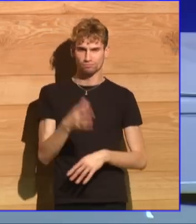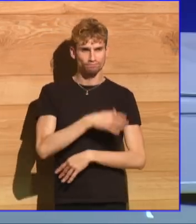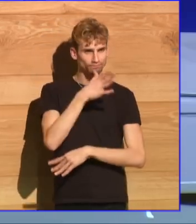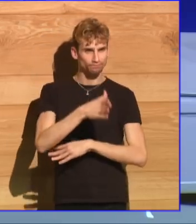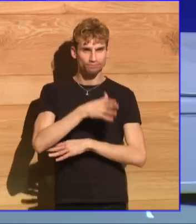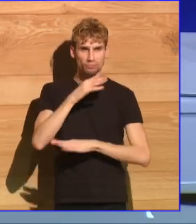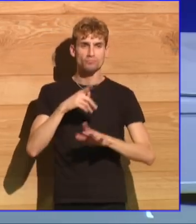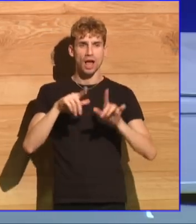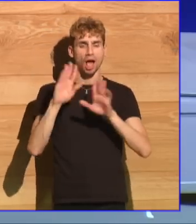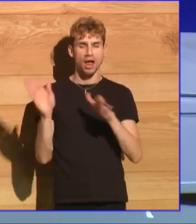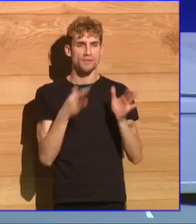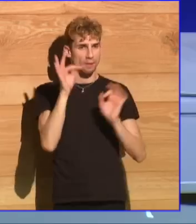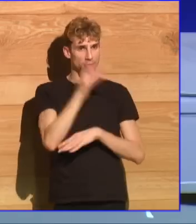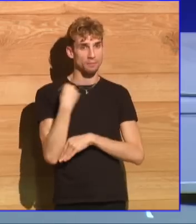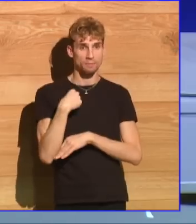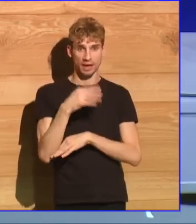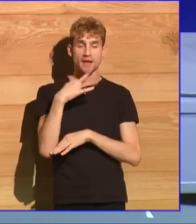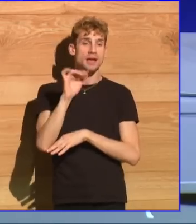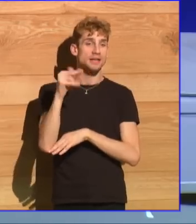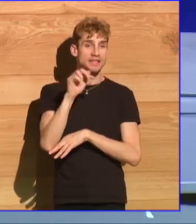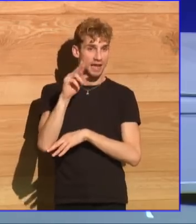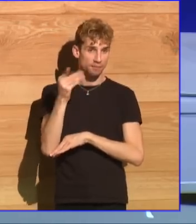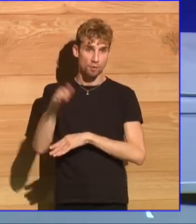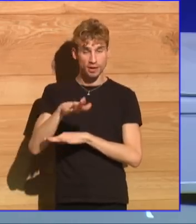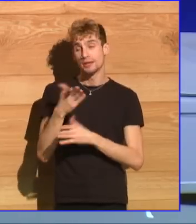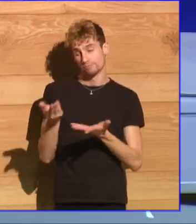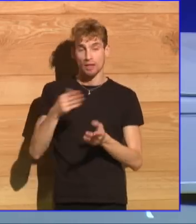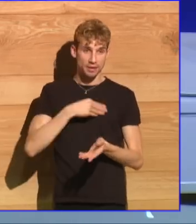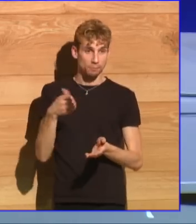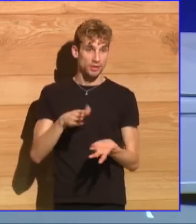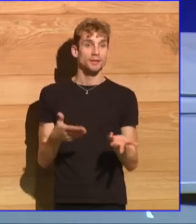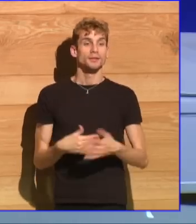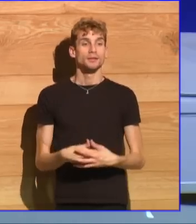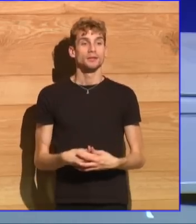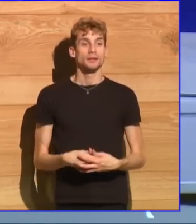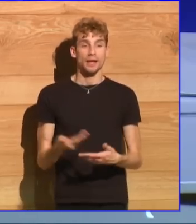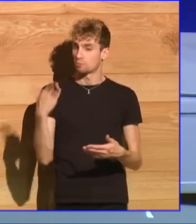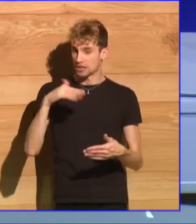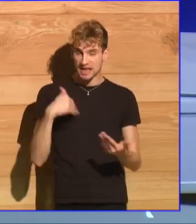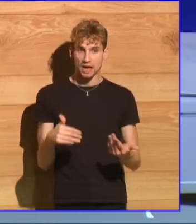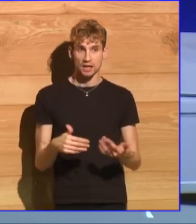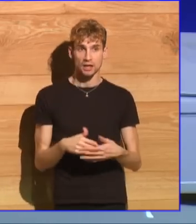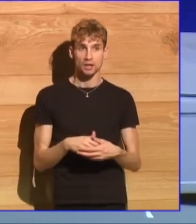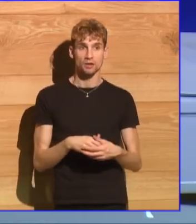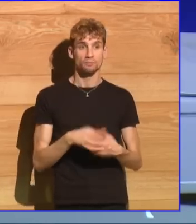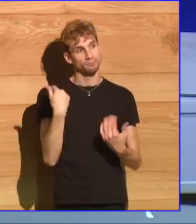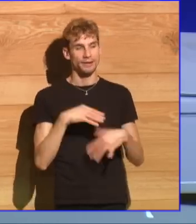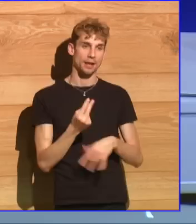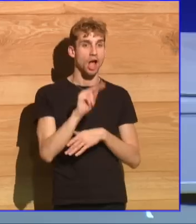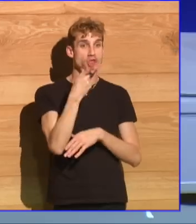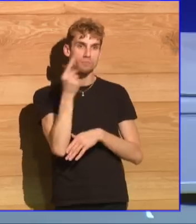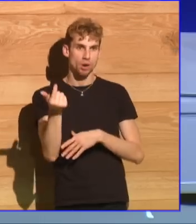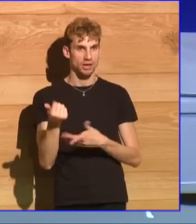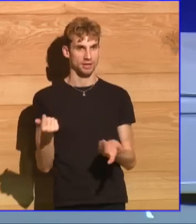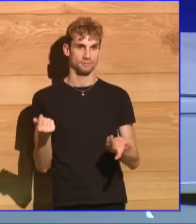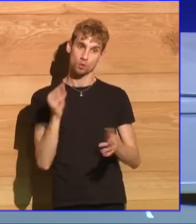Hay una escena de esa película cuando ya ha muerto muere Richard Dreyfuss, lamentablemente. Pues que ya ha muerto y bailan... Llevas dos spoilers, ¿vale? Que Sí, es el